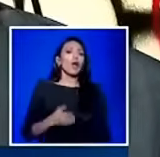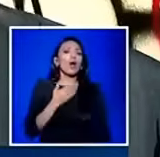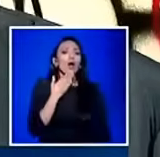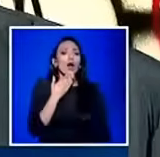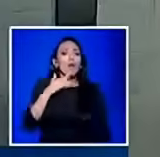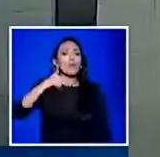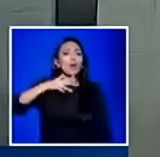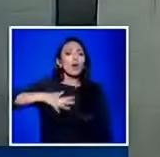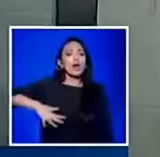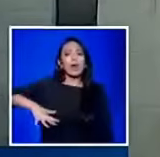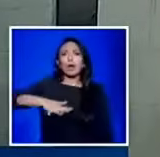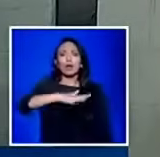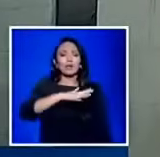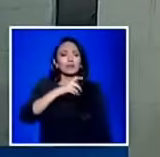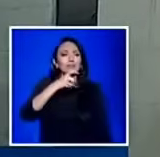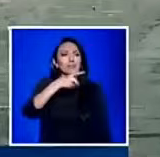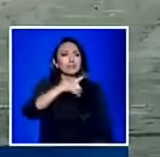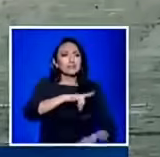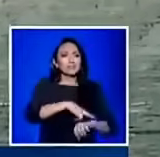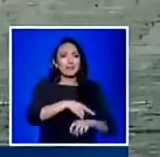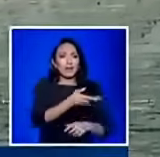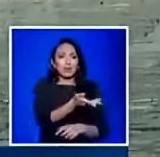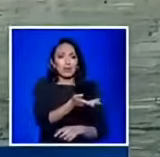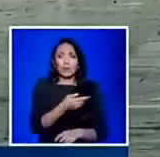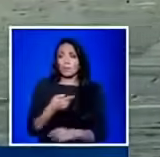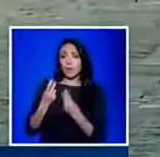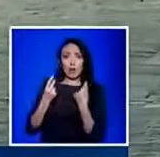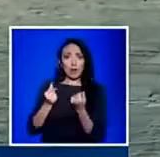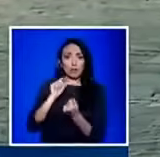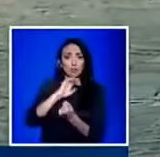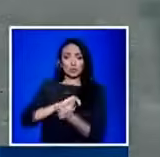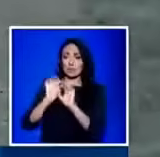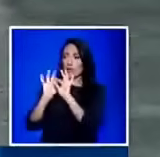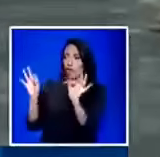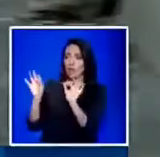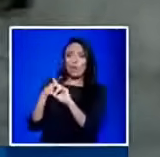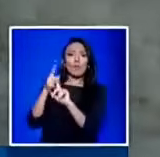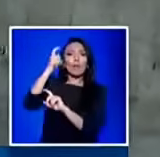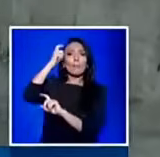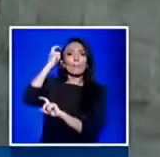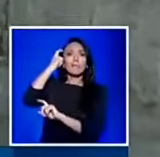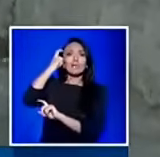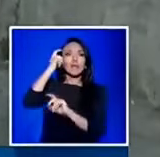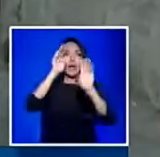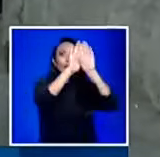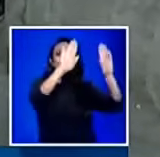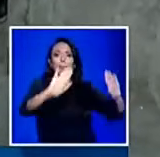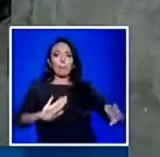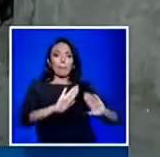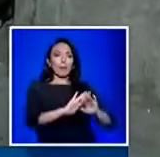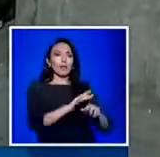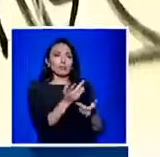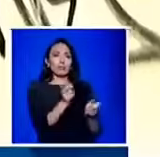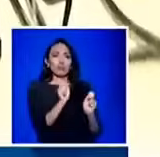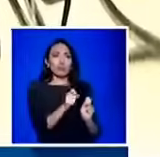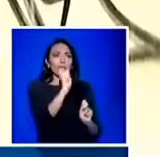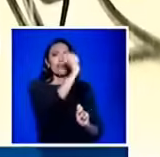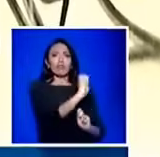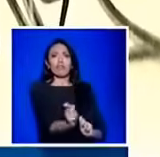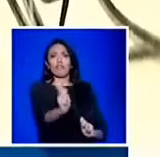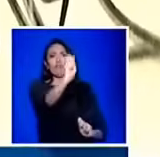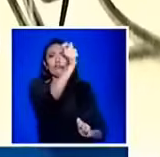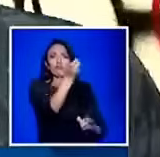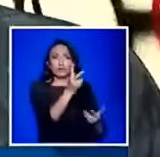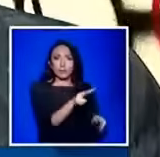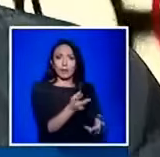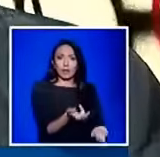en este pasaje. El municipio limpia, pero inmediatamente aparecen los que piensan que la pared soporta todo. Los grafitis ni se diga. El